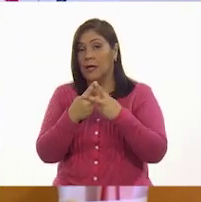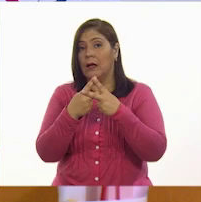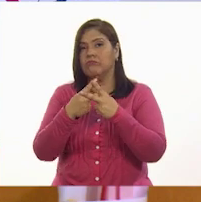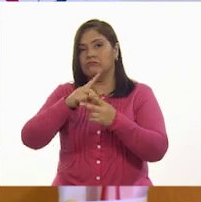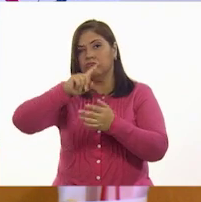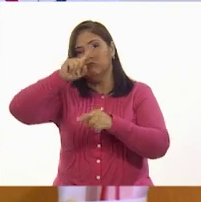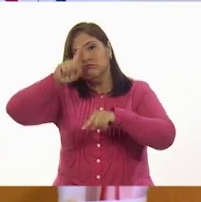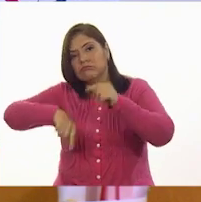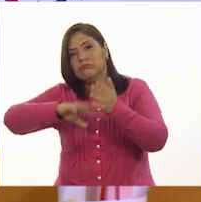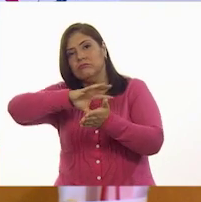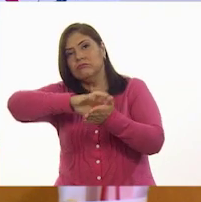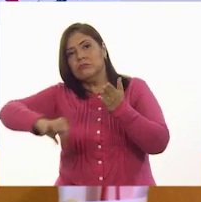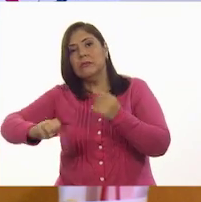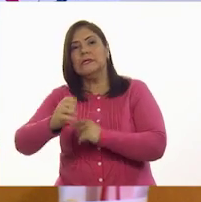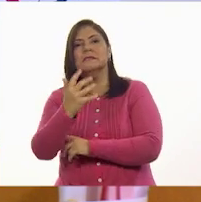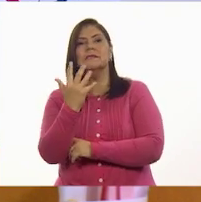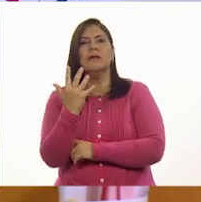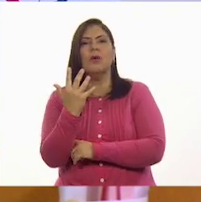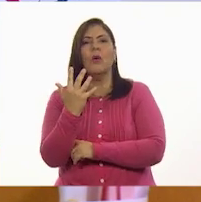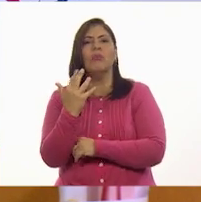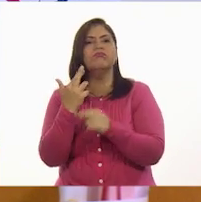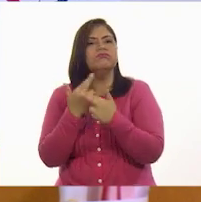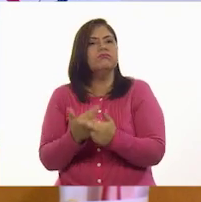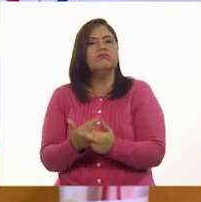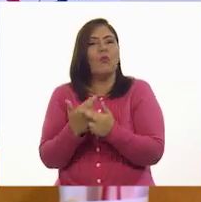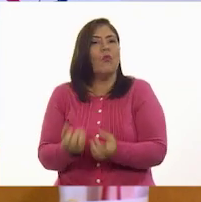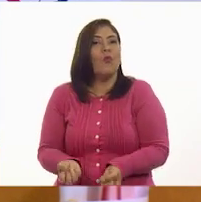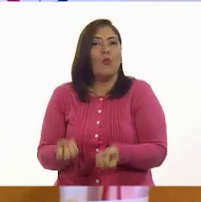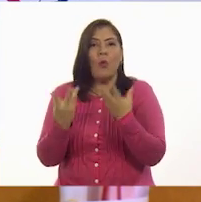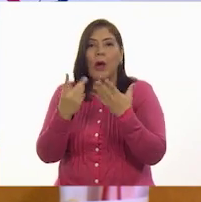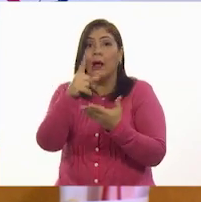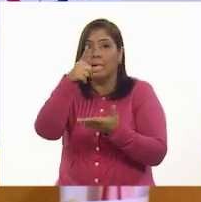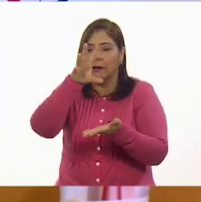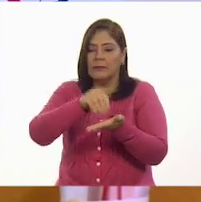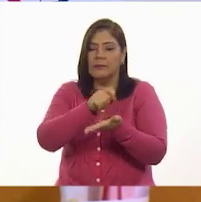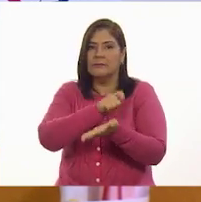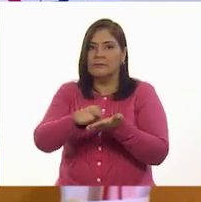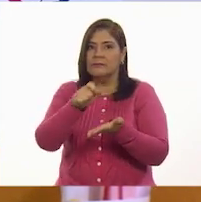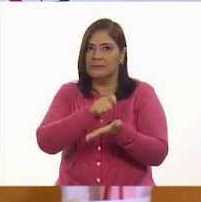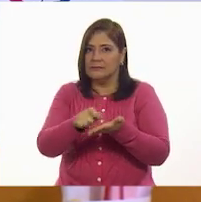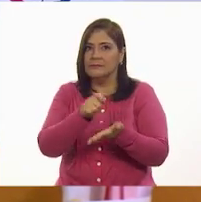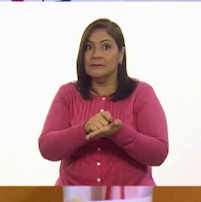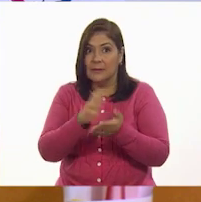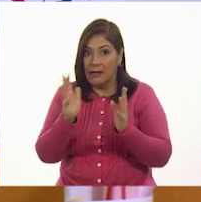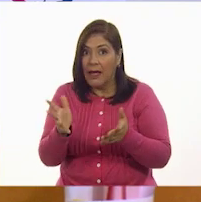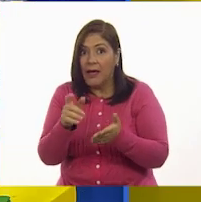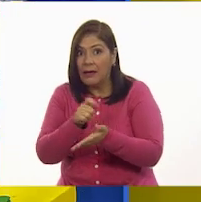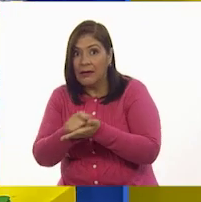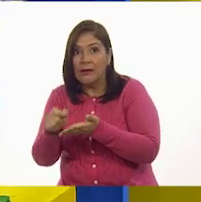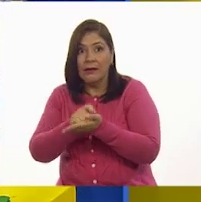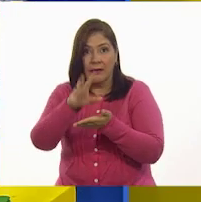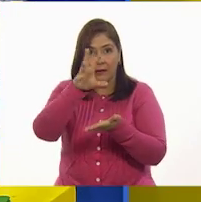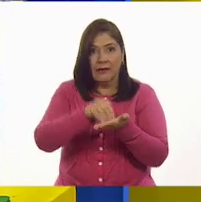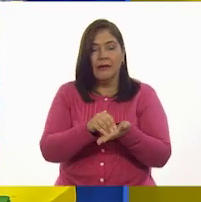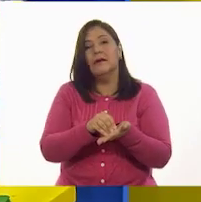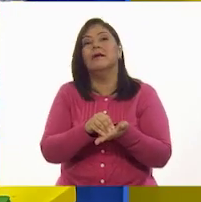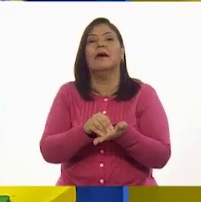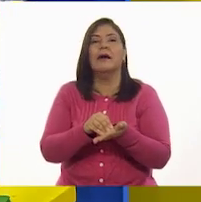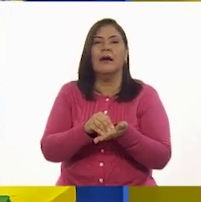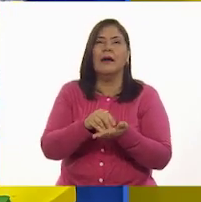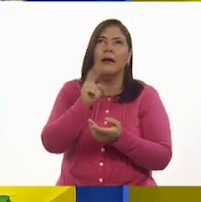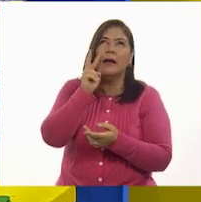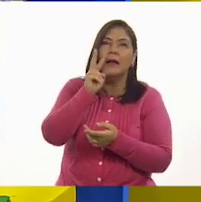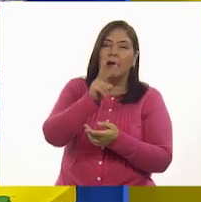5... ¿Cuántas nos van a quedar? Escríbelo. Vayan, ¿ya lo están escribiendo? Ve viendo